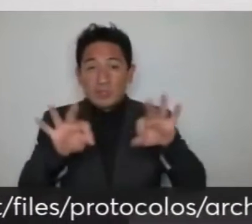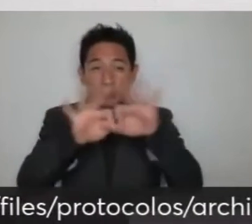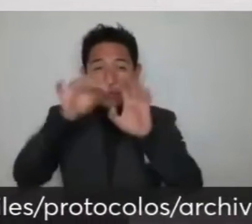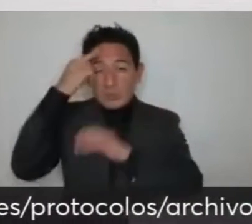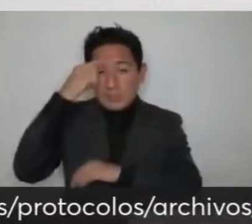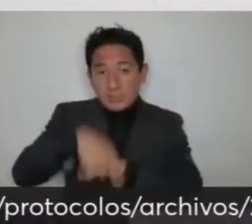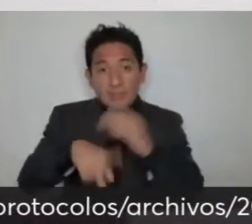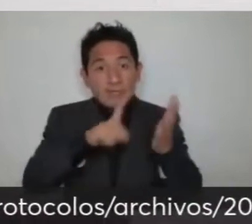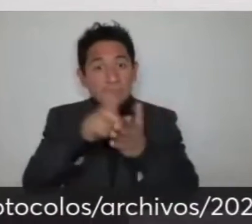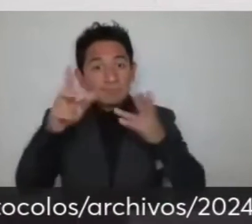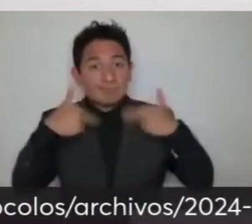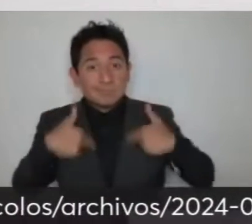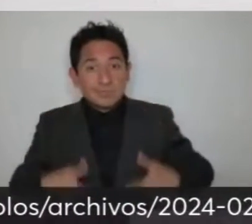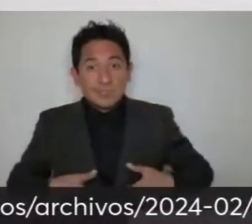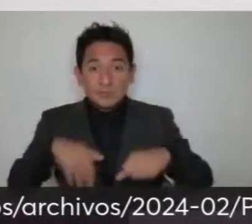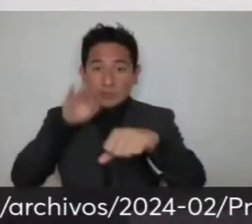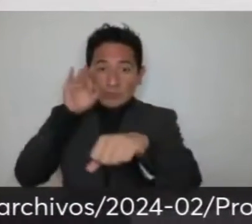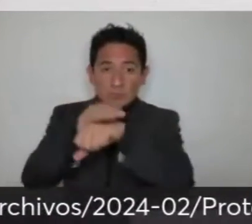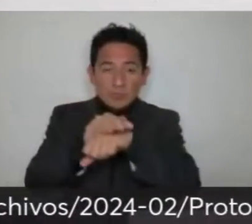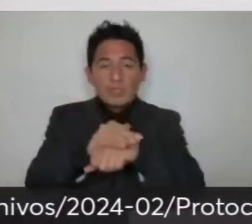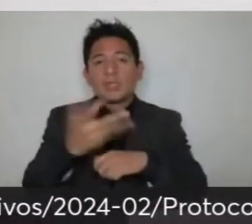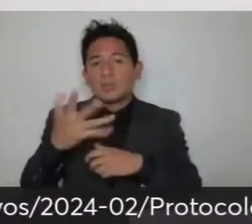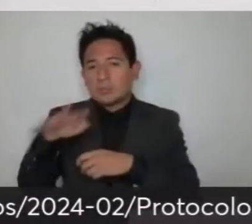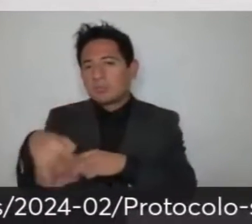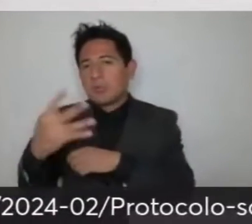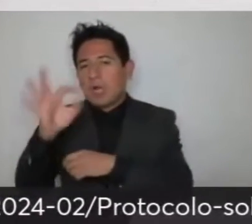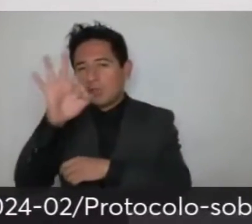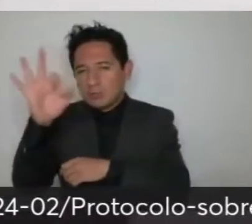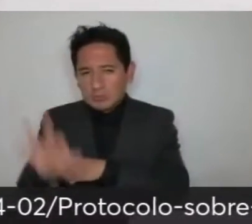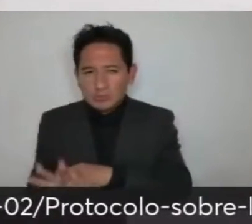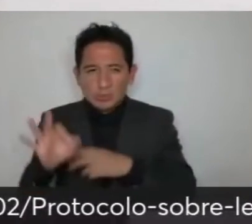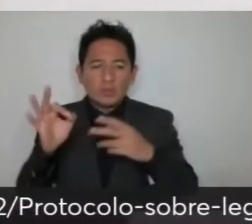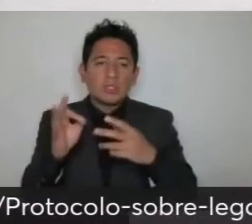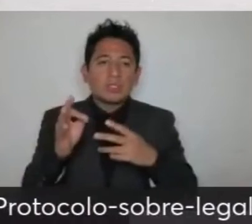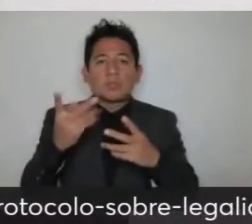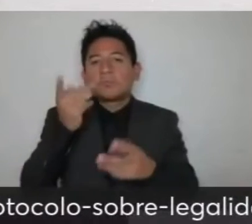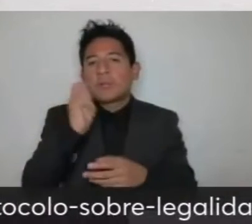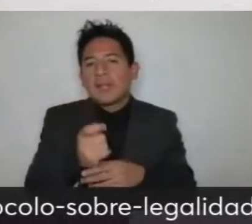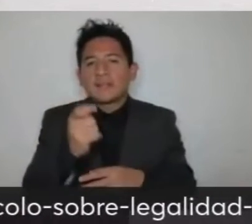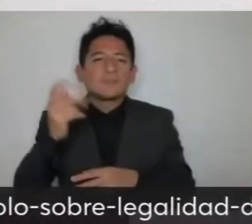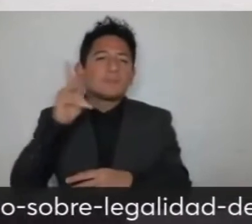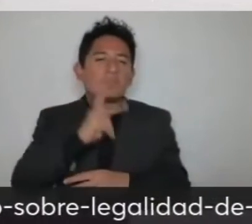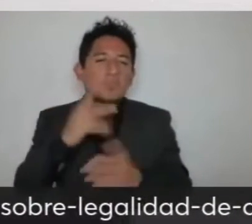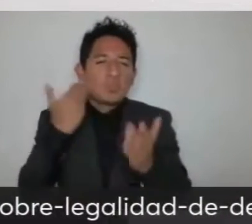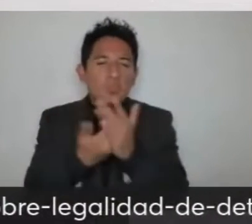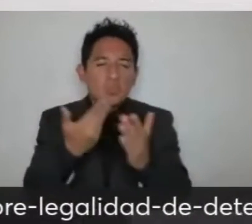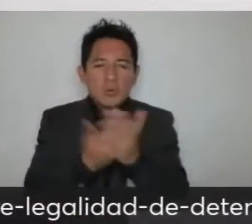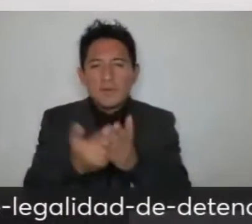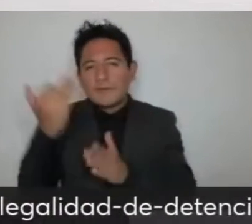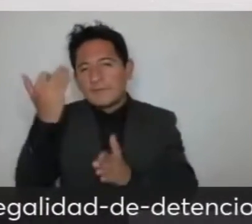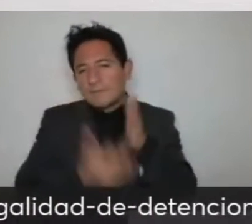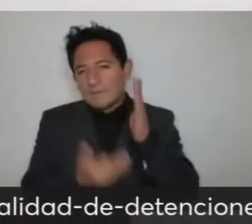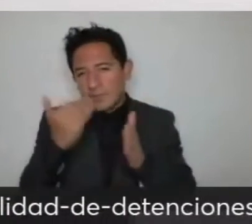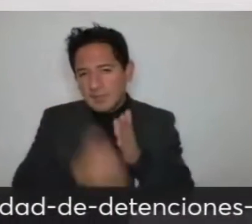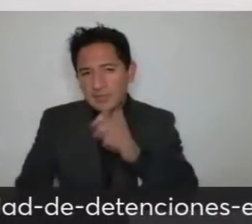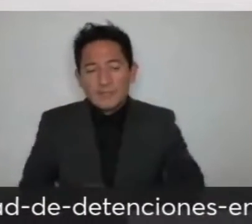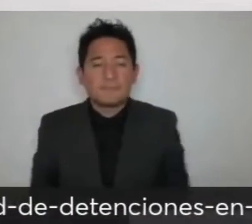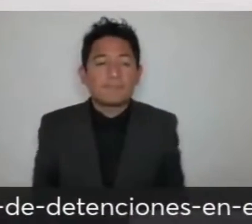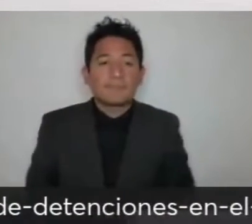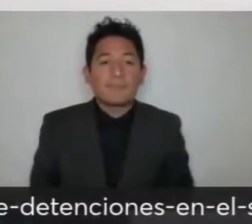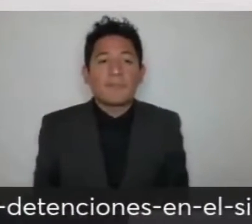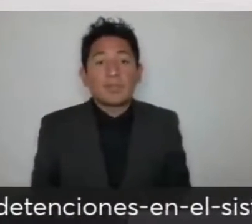humanos el resto de este 14 por tuvo que ver con la falta de de pruebas y y y en ese sentido Solamente pues